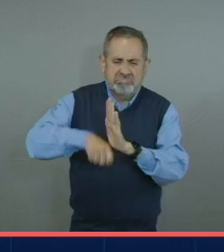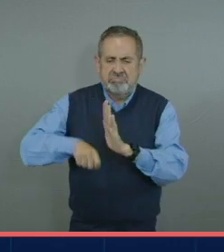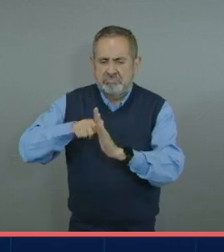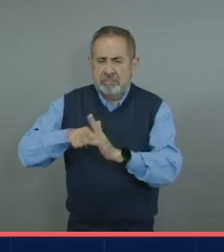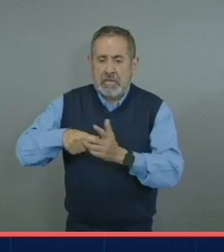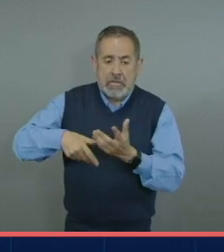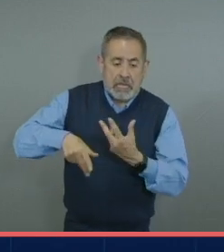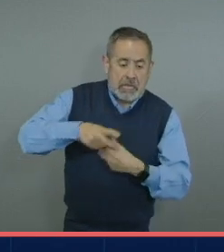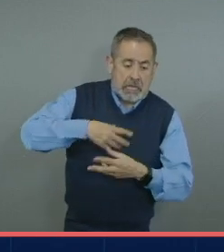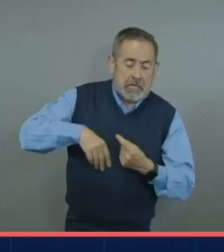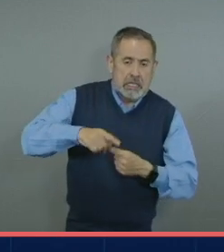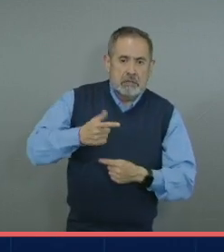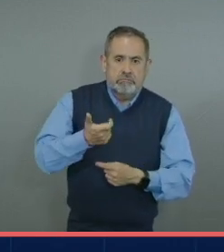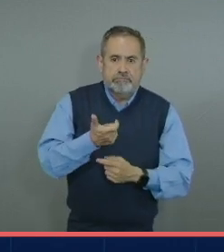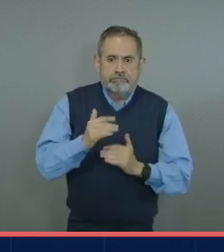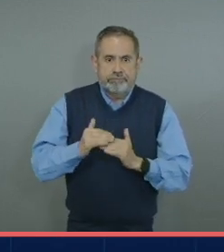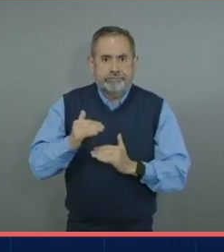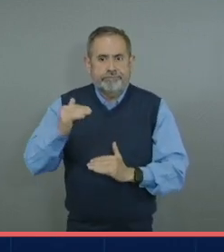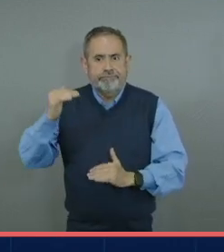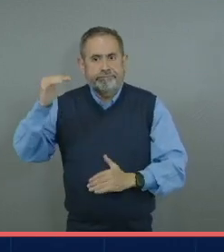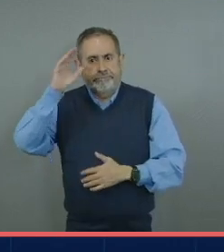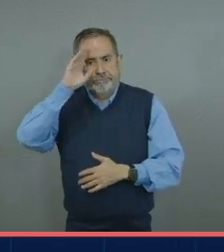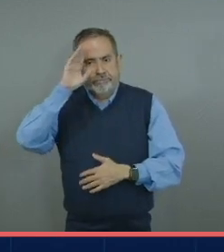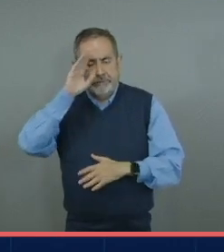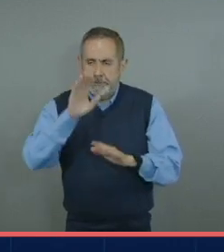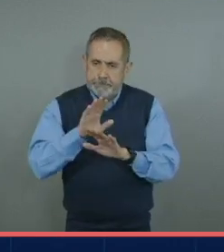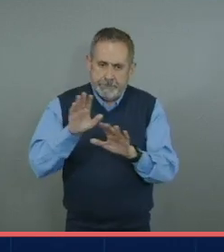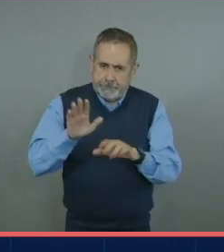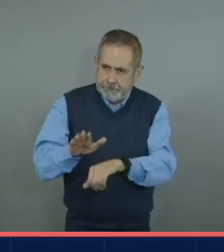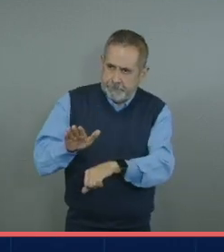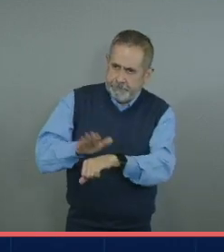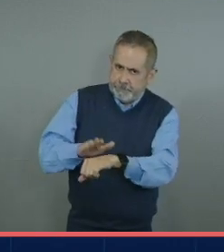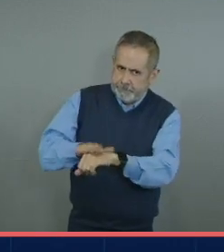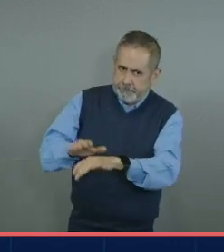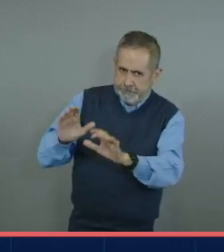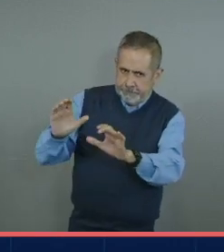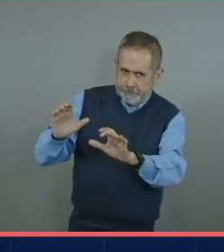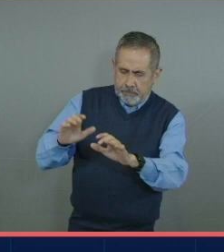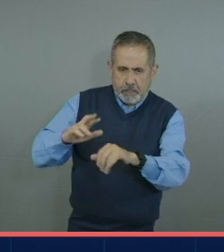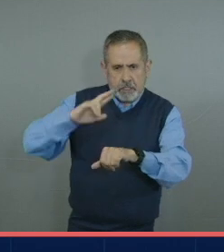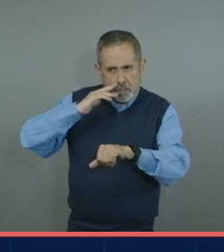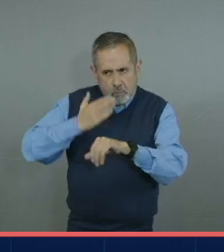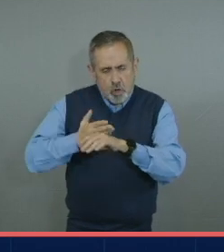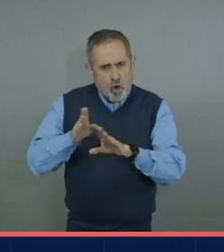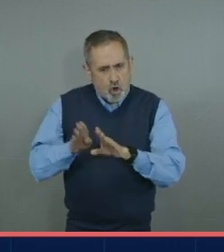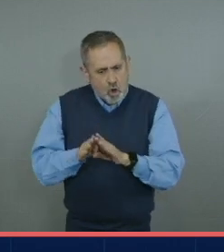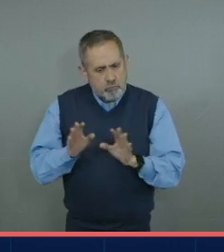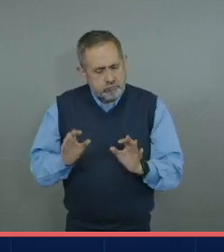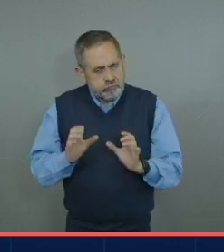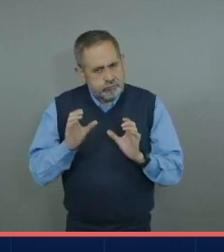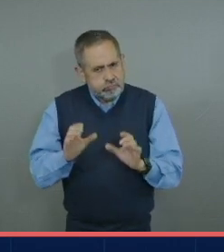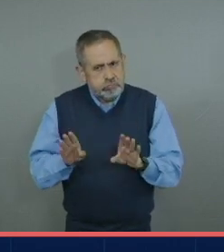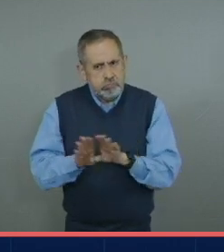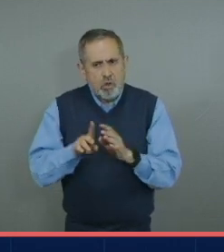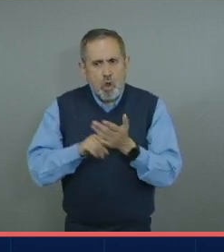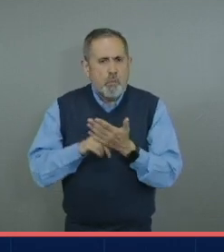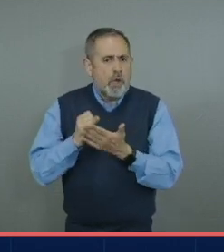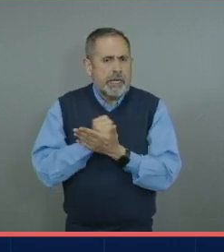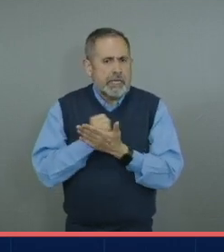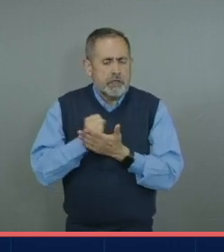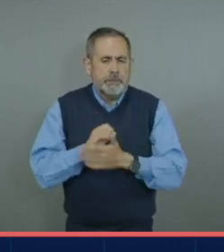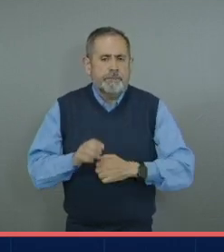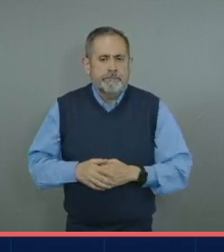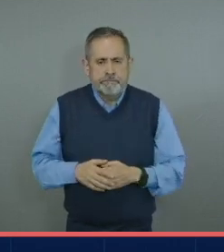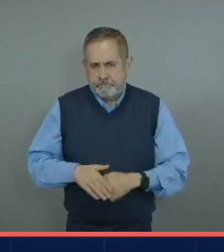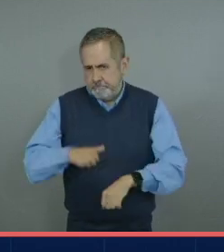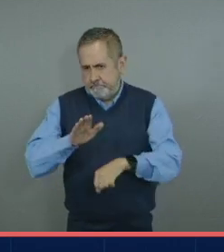en serios problemas. Así que invita a tus papis a que hagan un uso mucho más responsable de la tarjeta de crédito. Hay que recordar estos pasos,